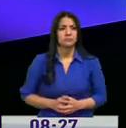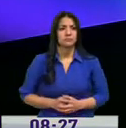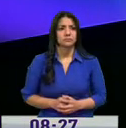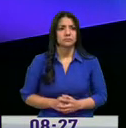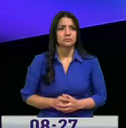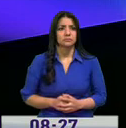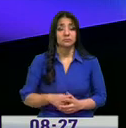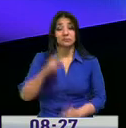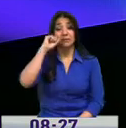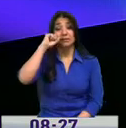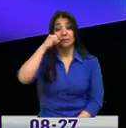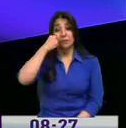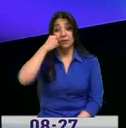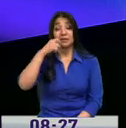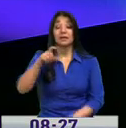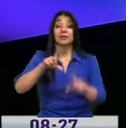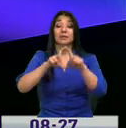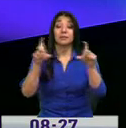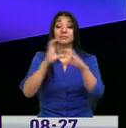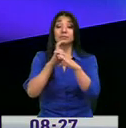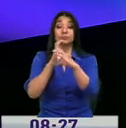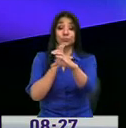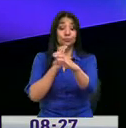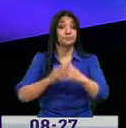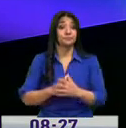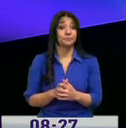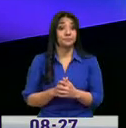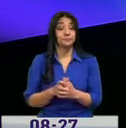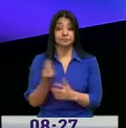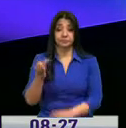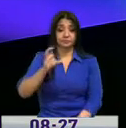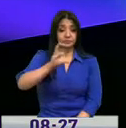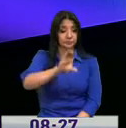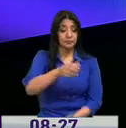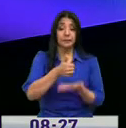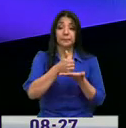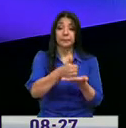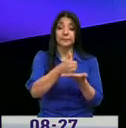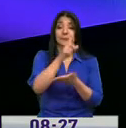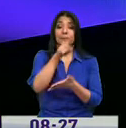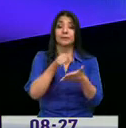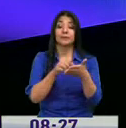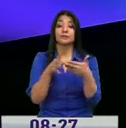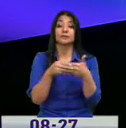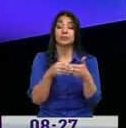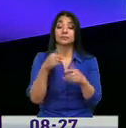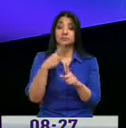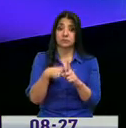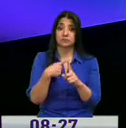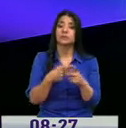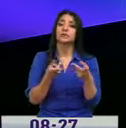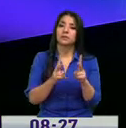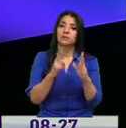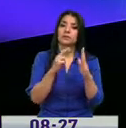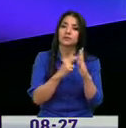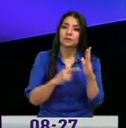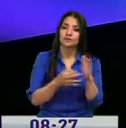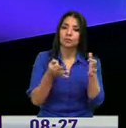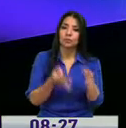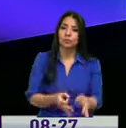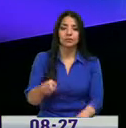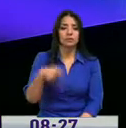angelitos, recuerden ustedes, señores transportistas, que para la compensación de los $1,000 mensuales, también tienen requisitos que cumplir, no es que